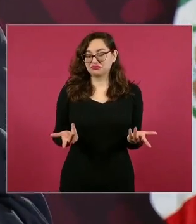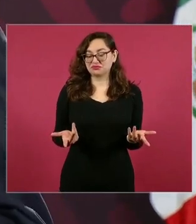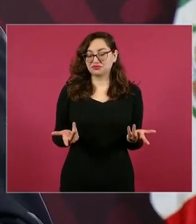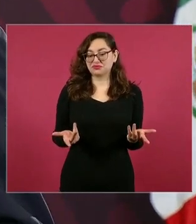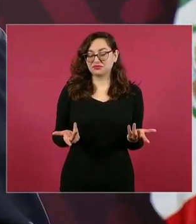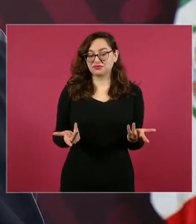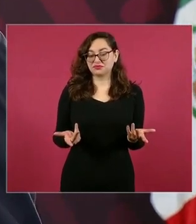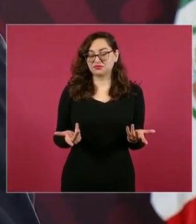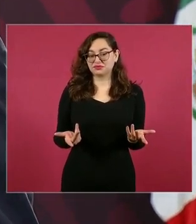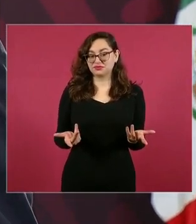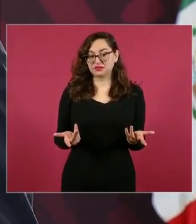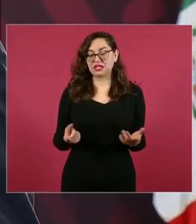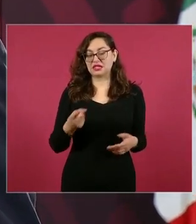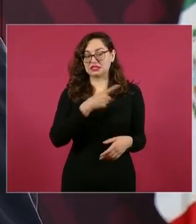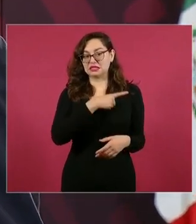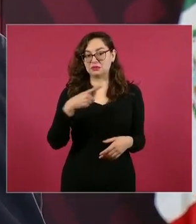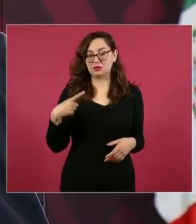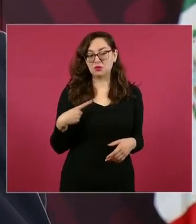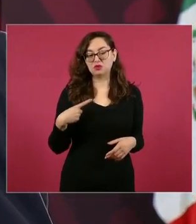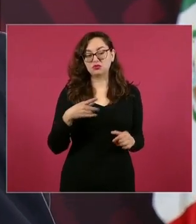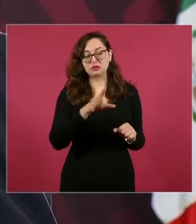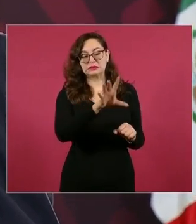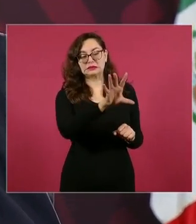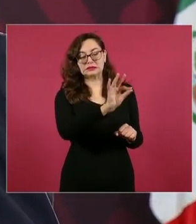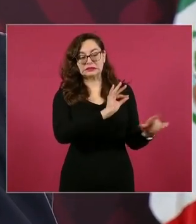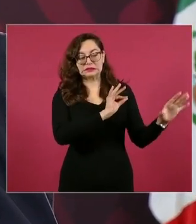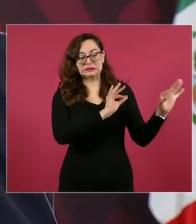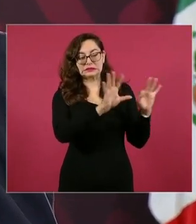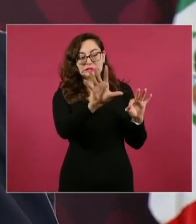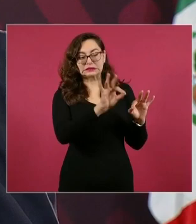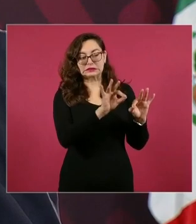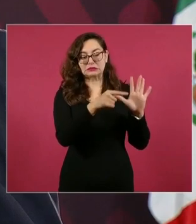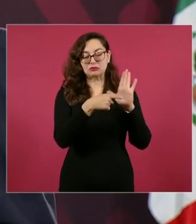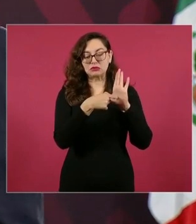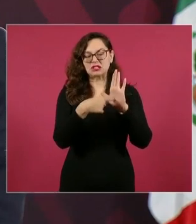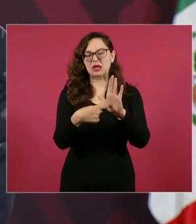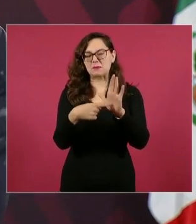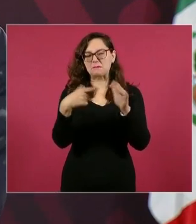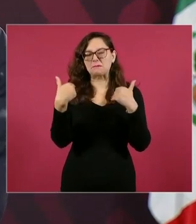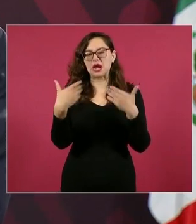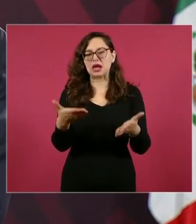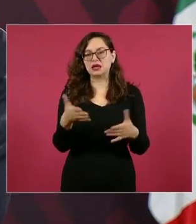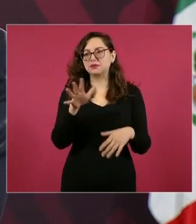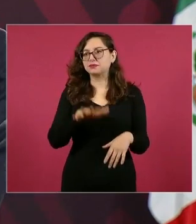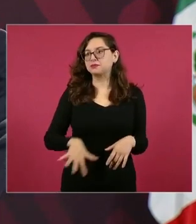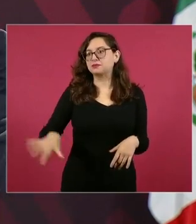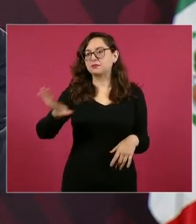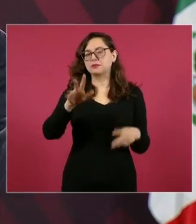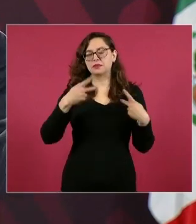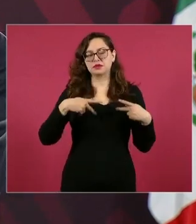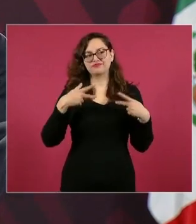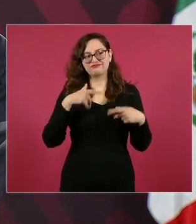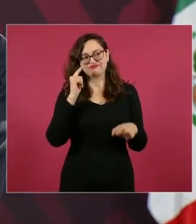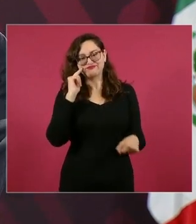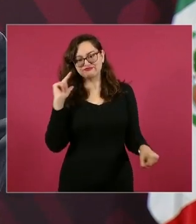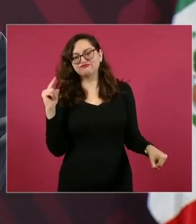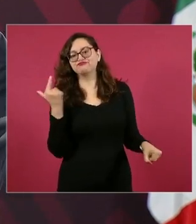seguir haciendo conciencia en la gente para